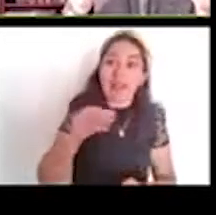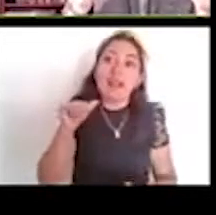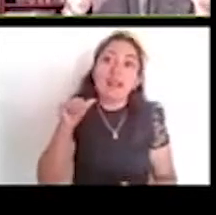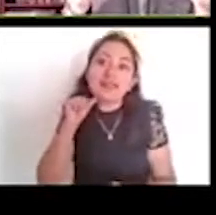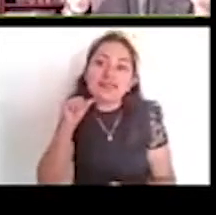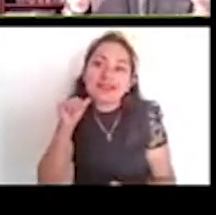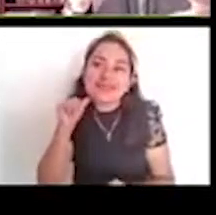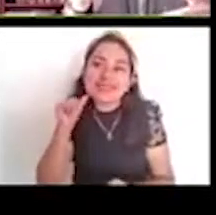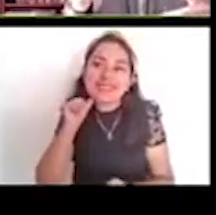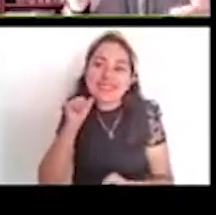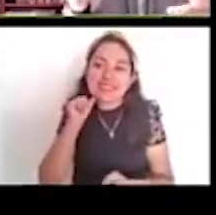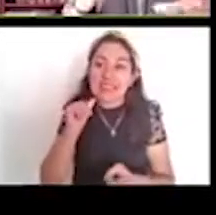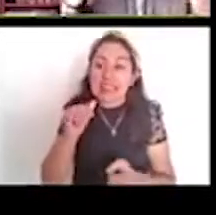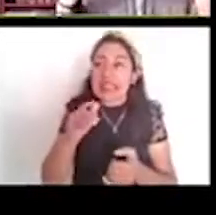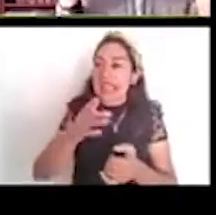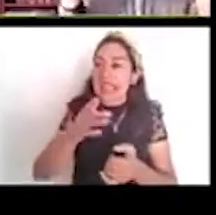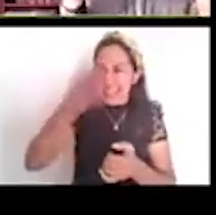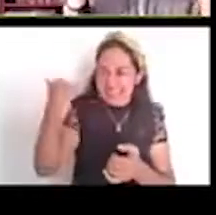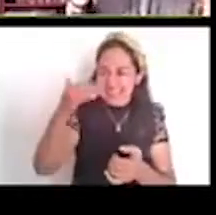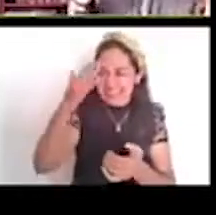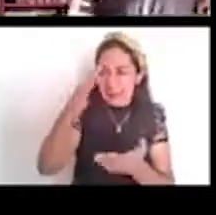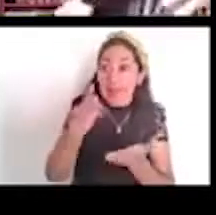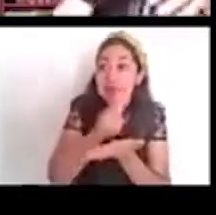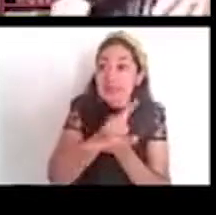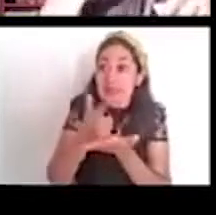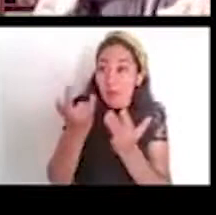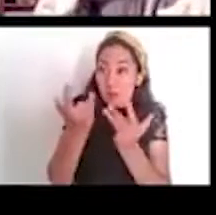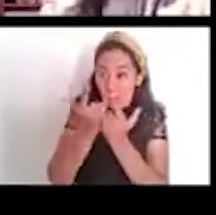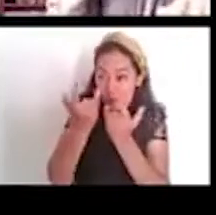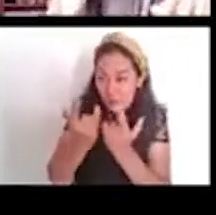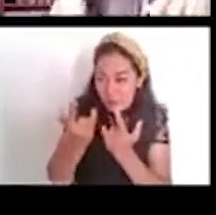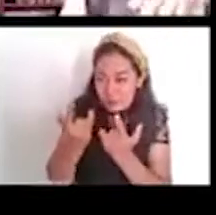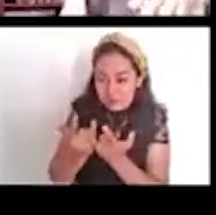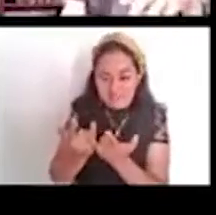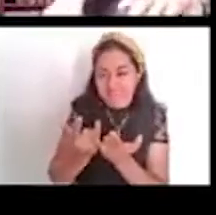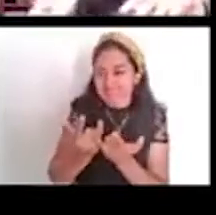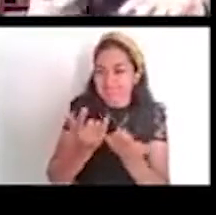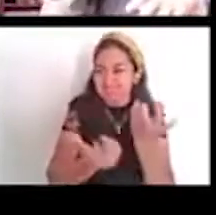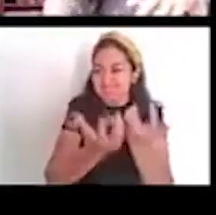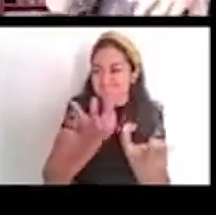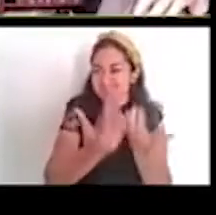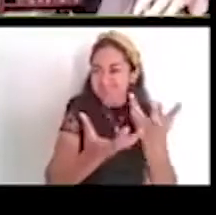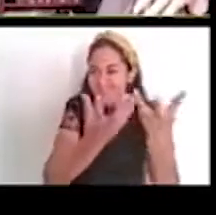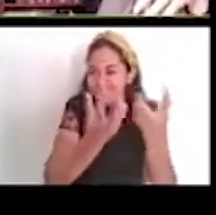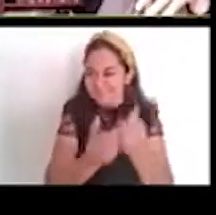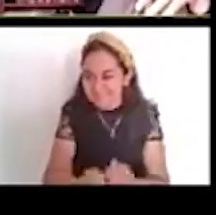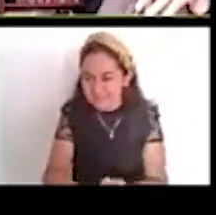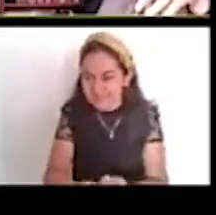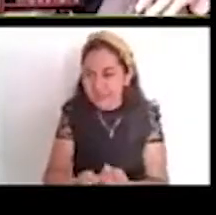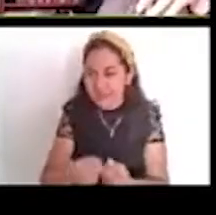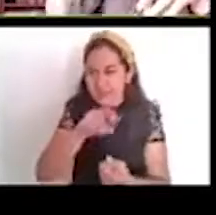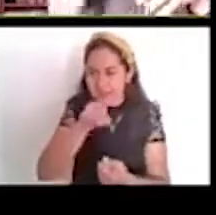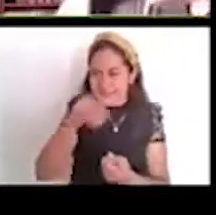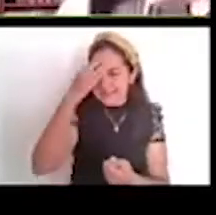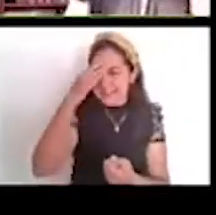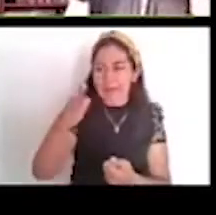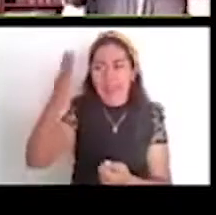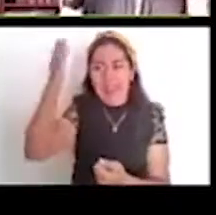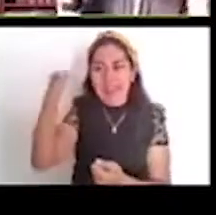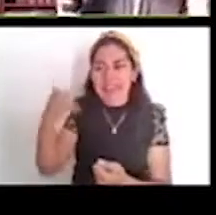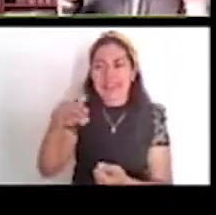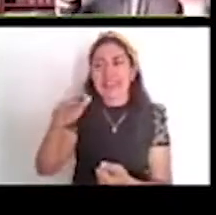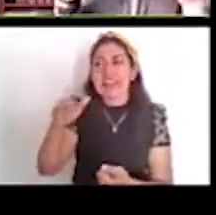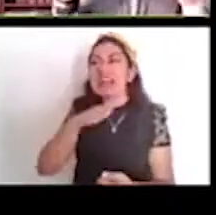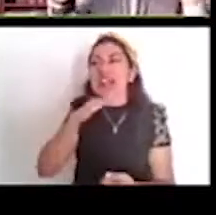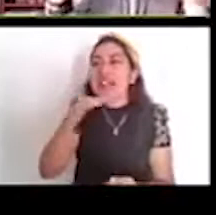de historia. Es decir, algo que se reescribe. La noche de los cuchillos largos allá en Alemania, donde